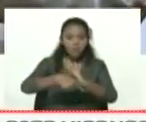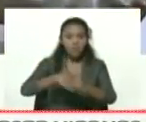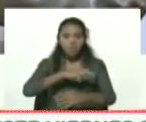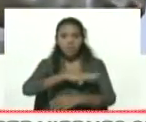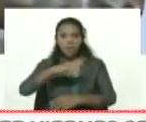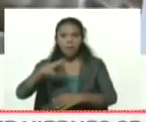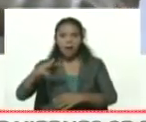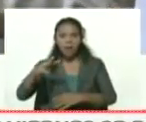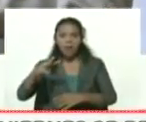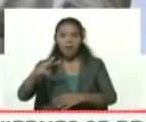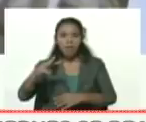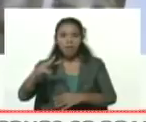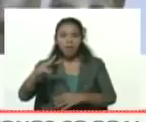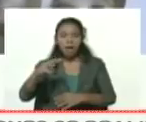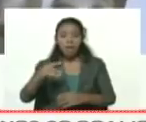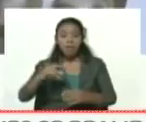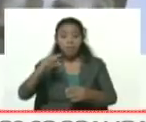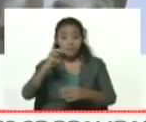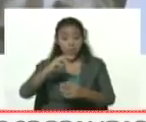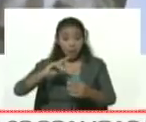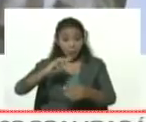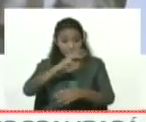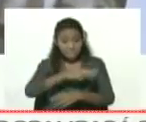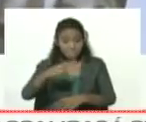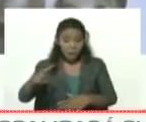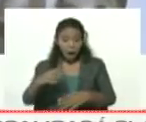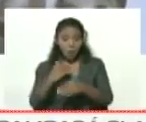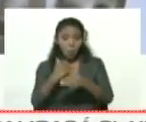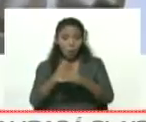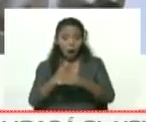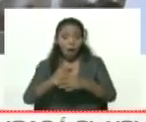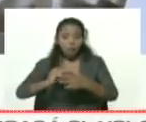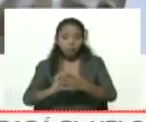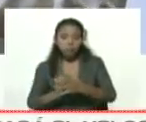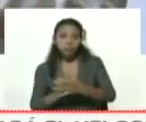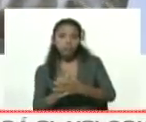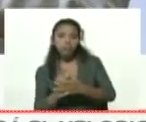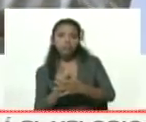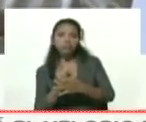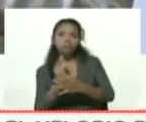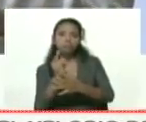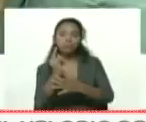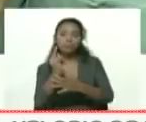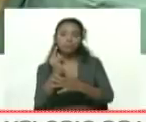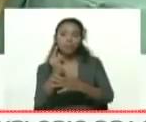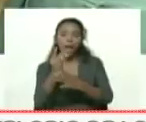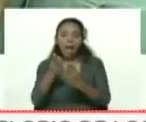desde el mar germinó donde el amor germina. Germinó entre los jóvenes